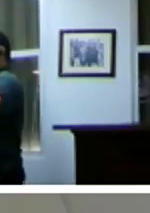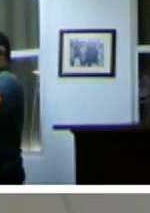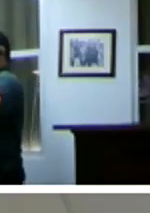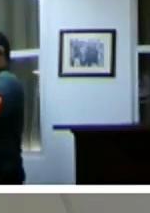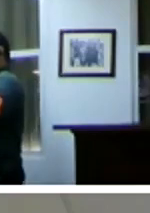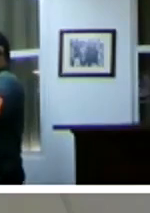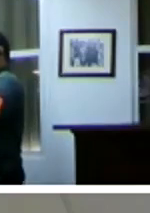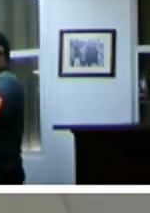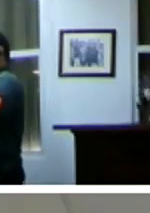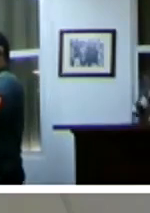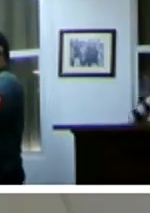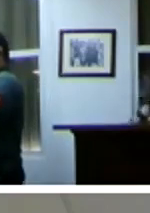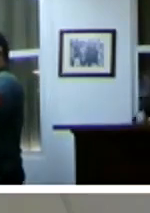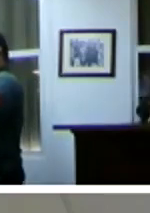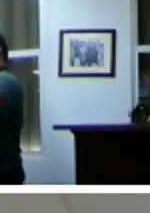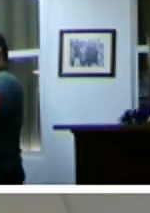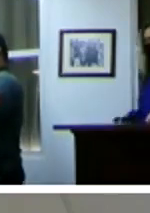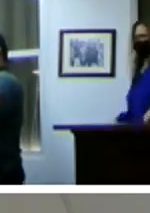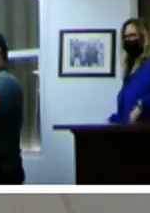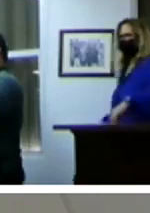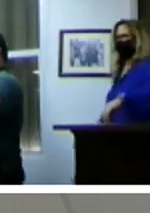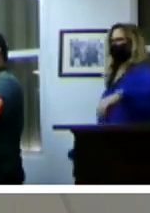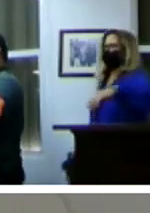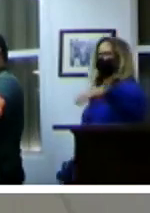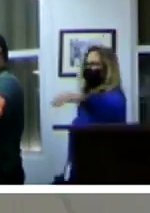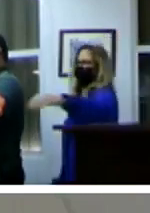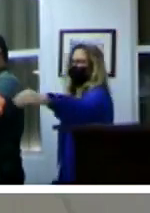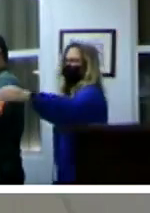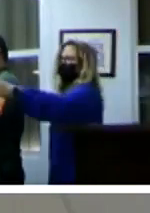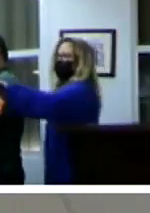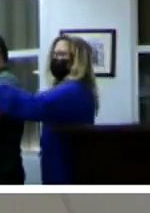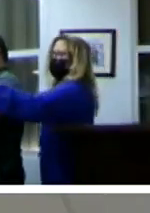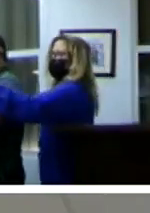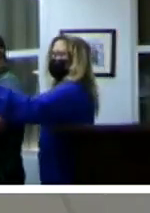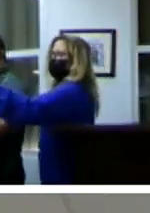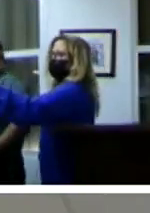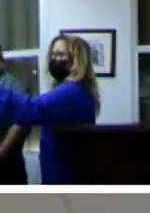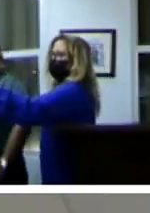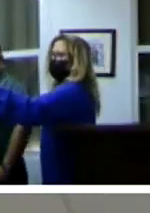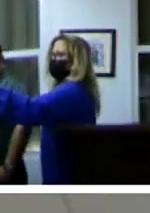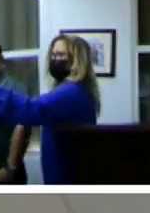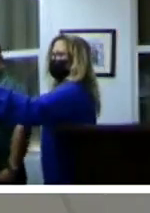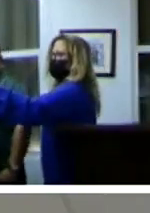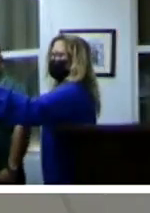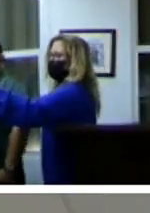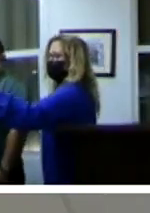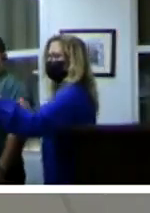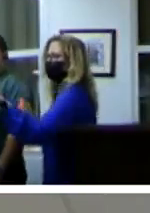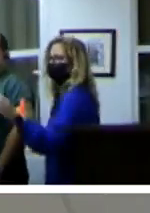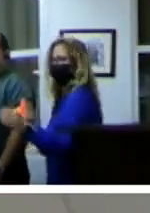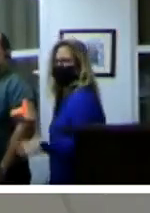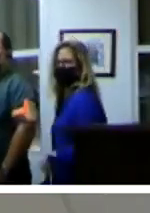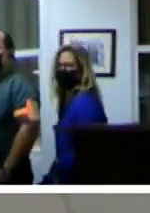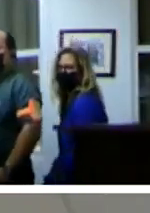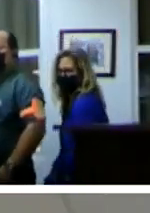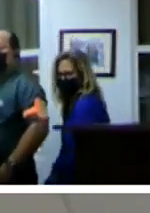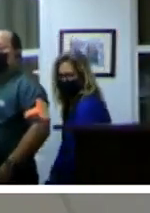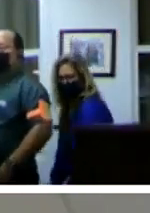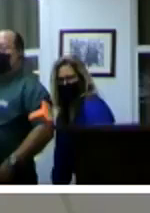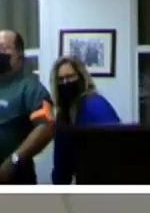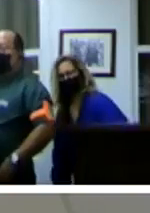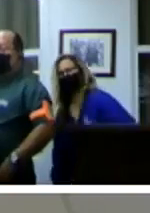forma inesperada. Eso nos pone en una situación delicada, pero con todo y eso lo podemos manejar con la situación